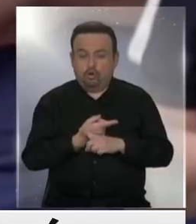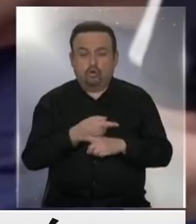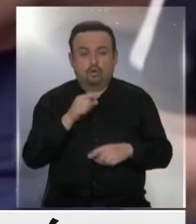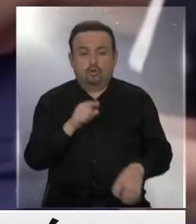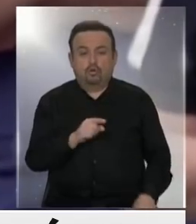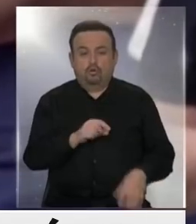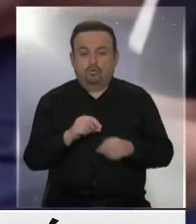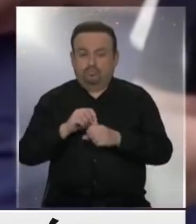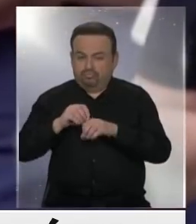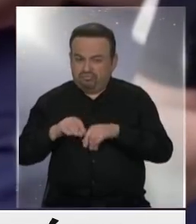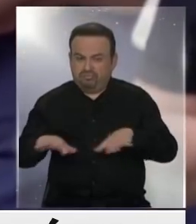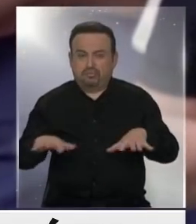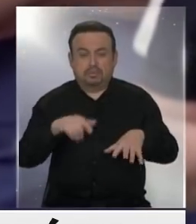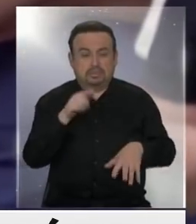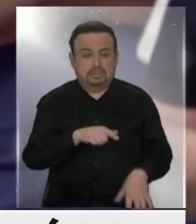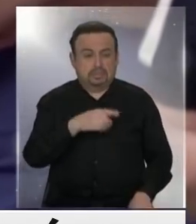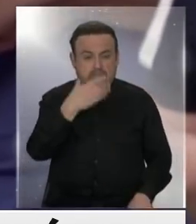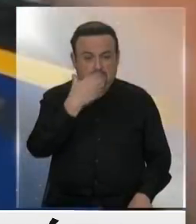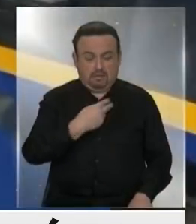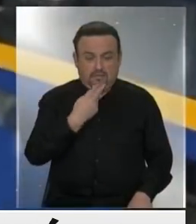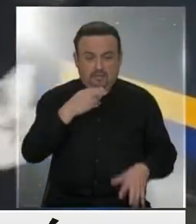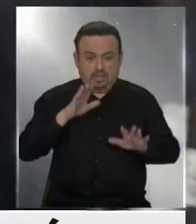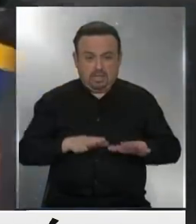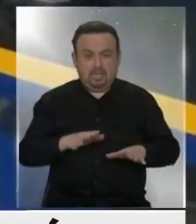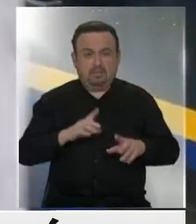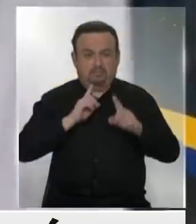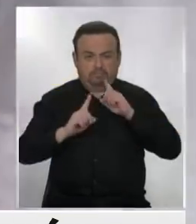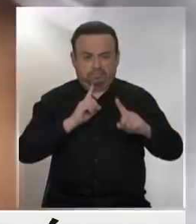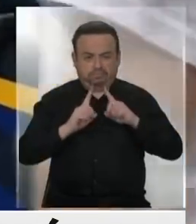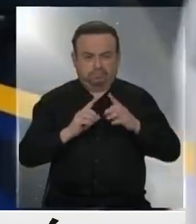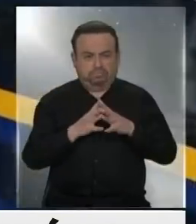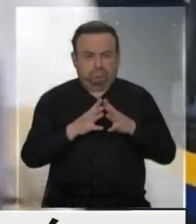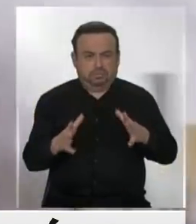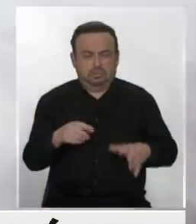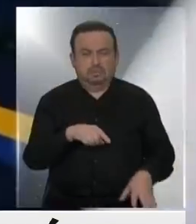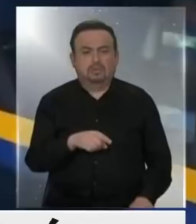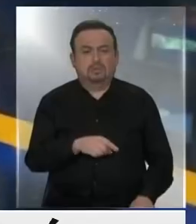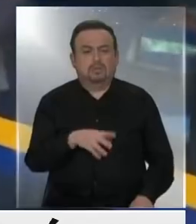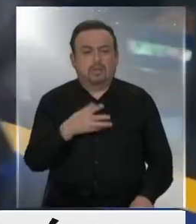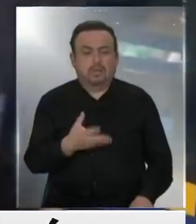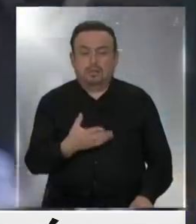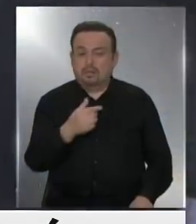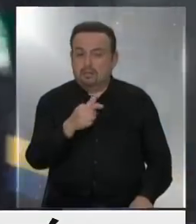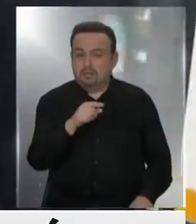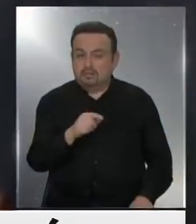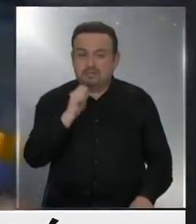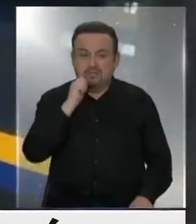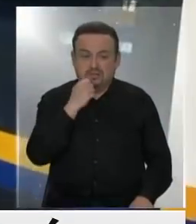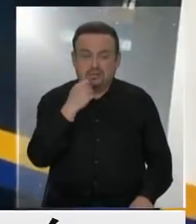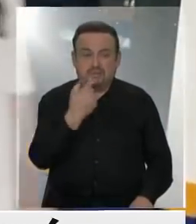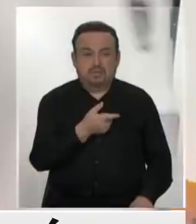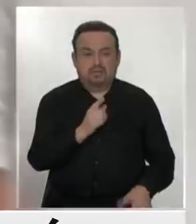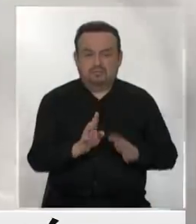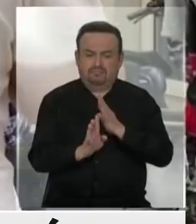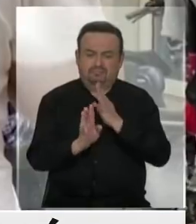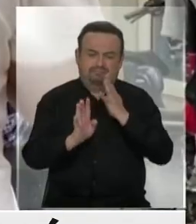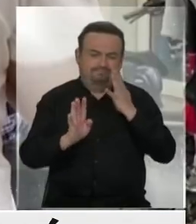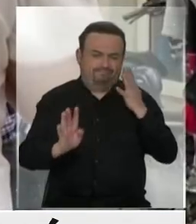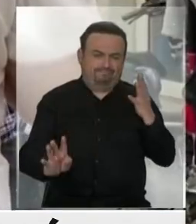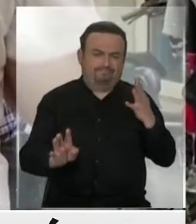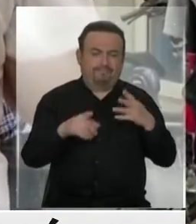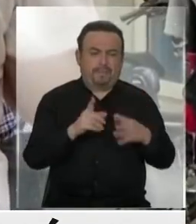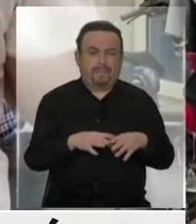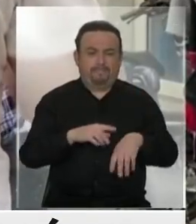2.0 motivó a los habitantes de Pekín a someterse a testeos masivos, aun cuando eso signifique hacer filas